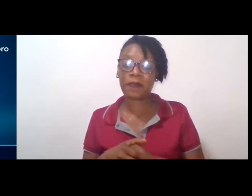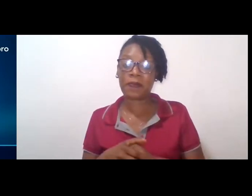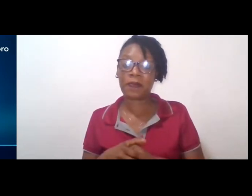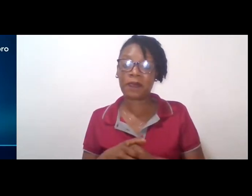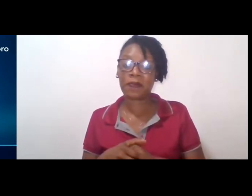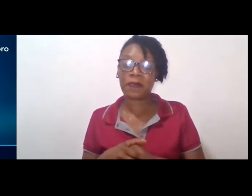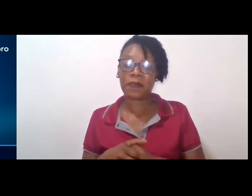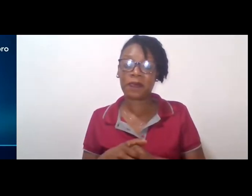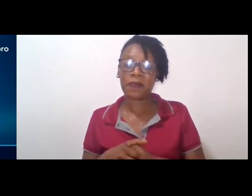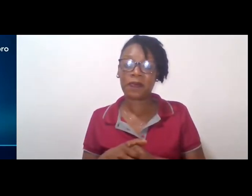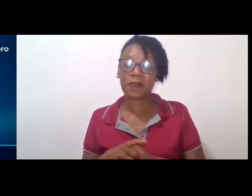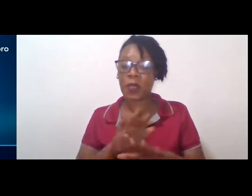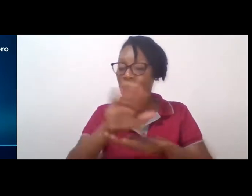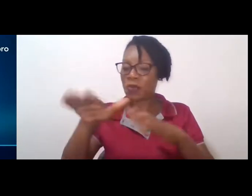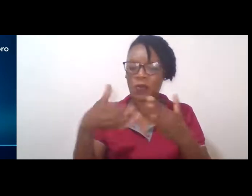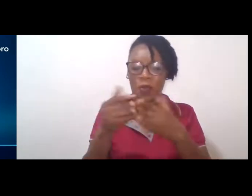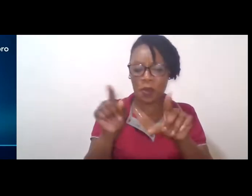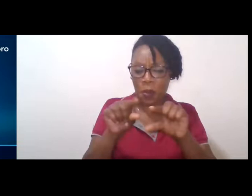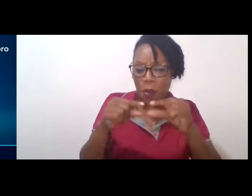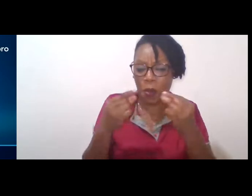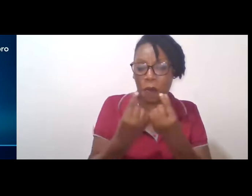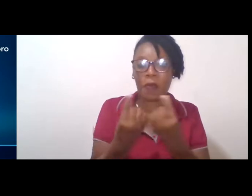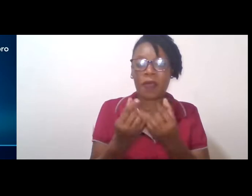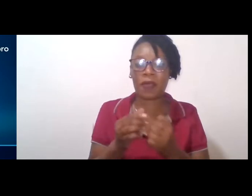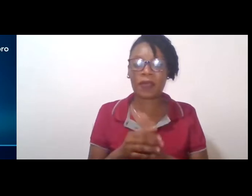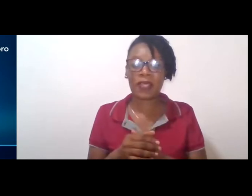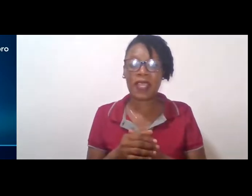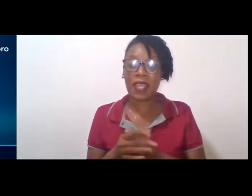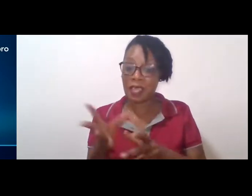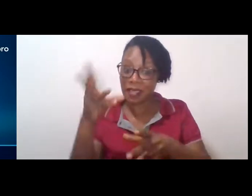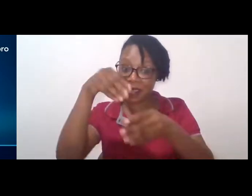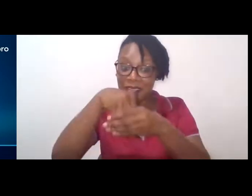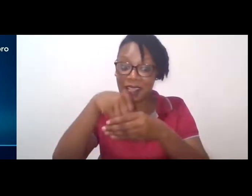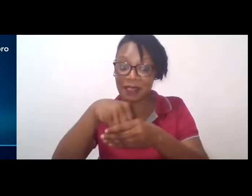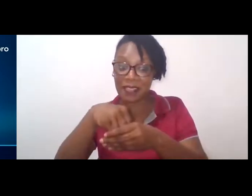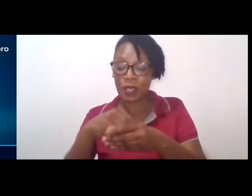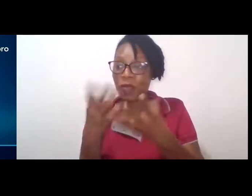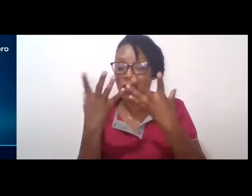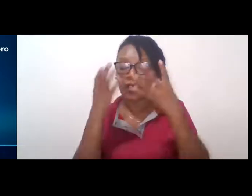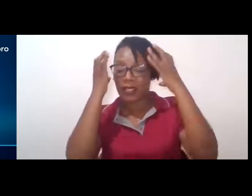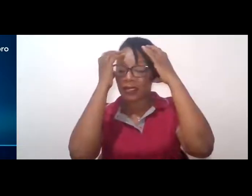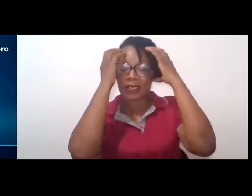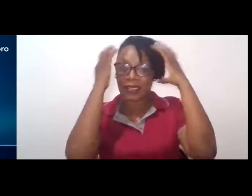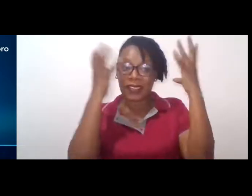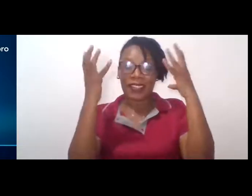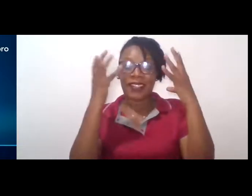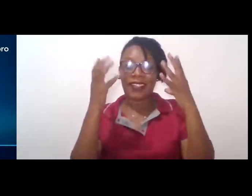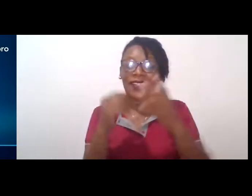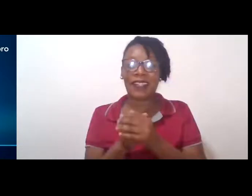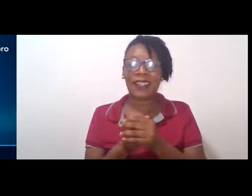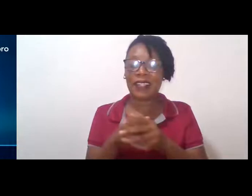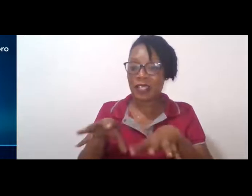estamos con todo el grupo, ¿verdad? Y entramos en desesperación, porque es que entramos, ¿verdad? En